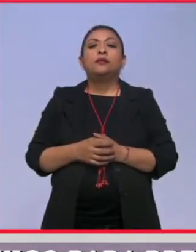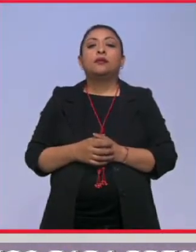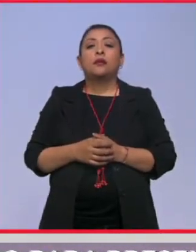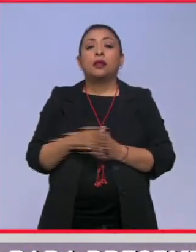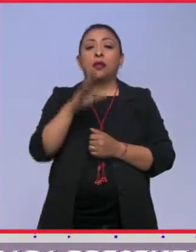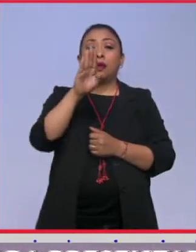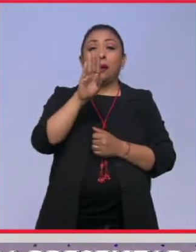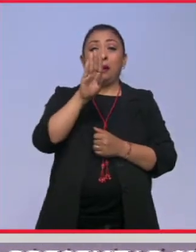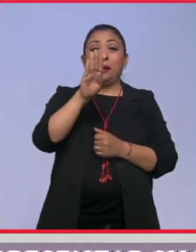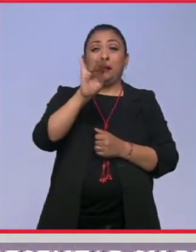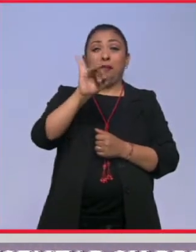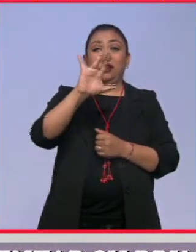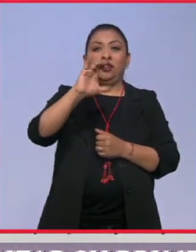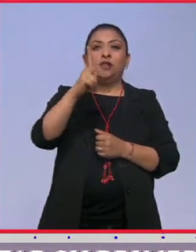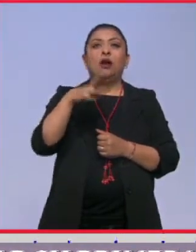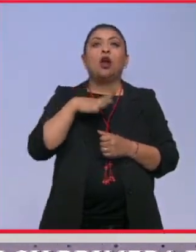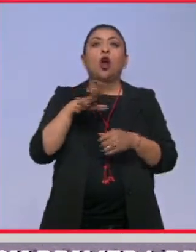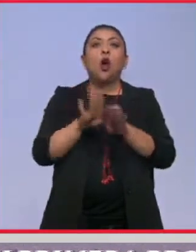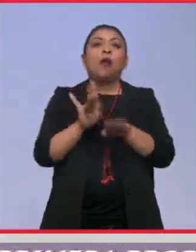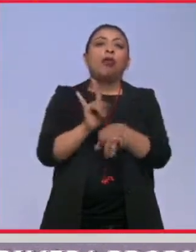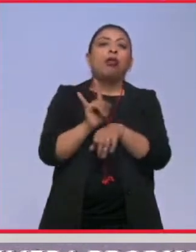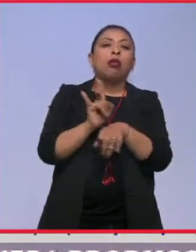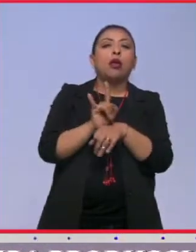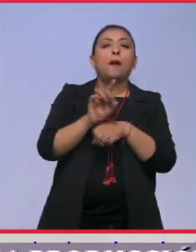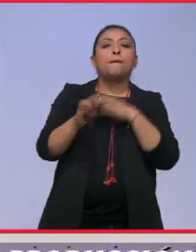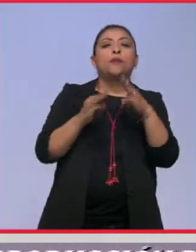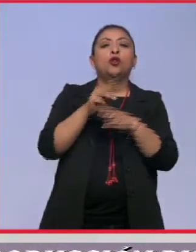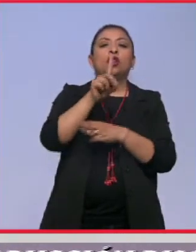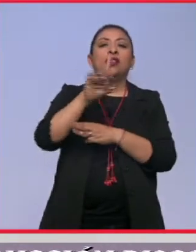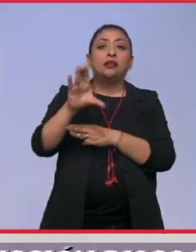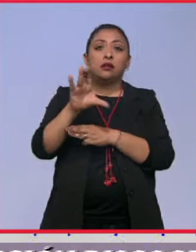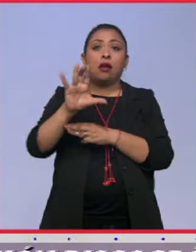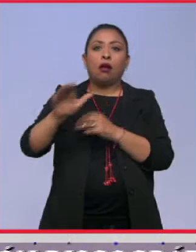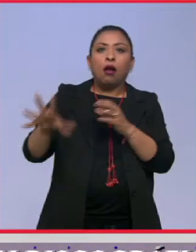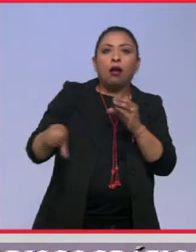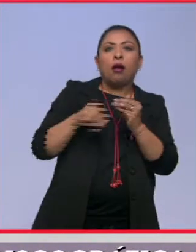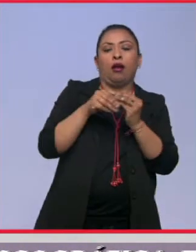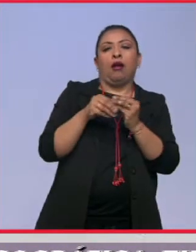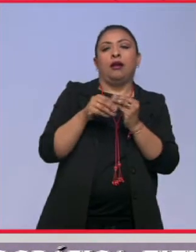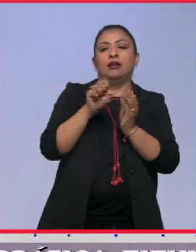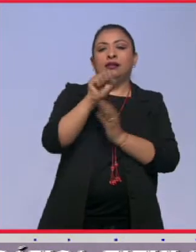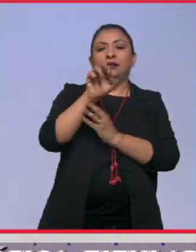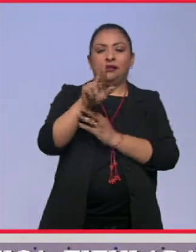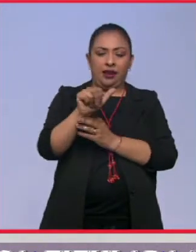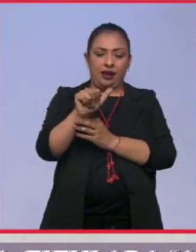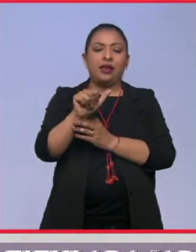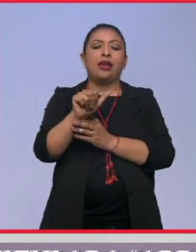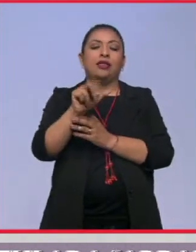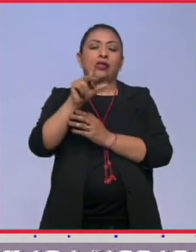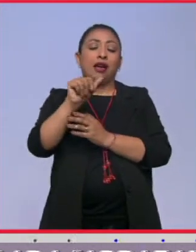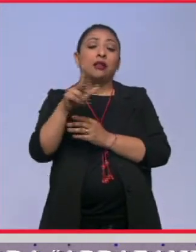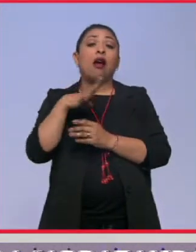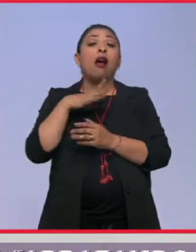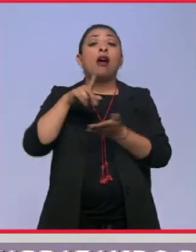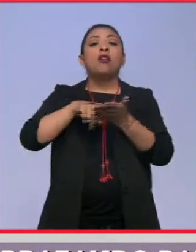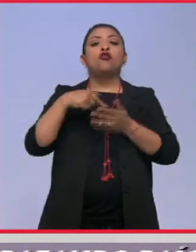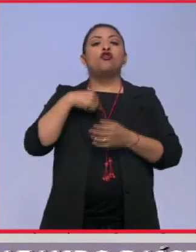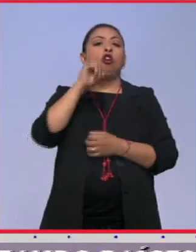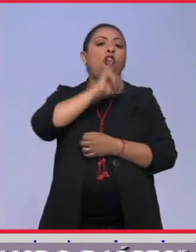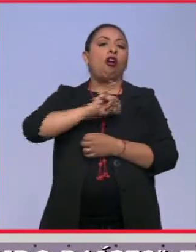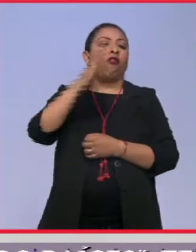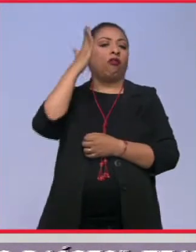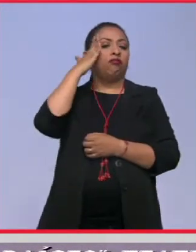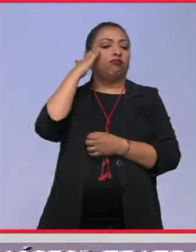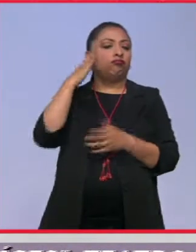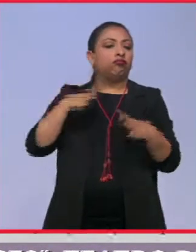Bruno Bichir dará vida a un personaje del mundo DC. El actor mexicano se sumó a la serie Live Action Titans, donde interpretará al jefe, líder